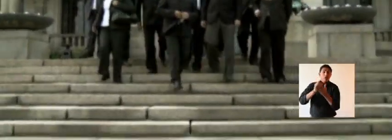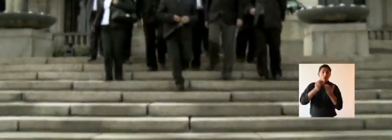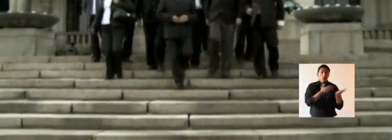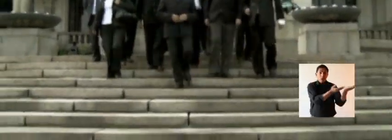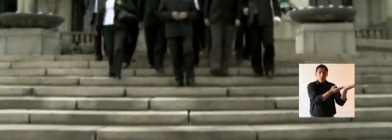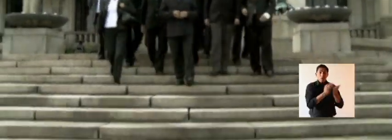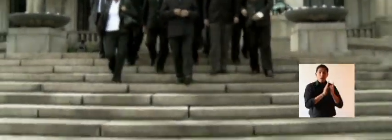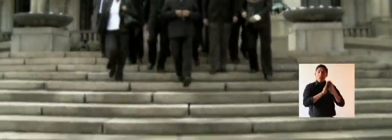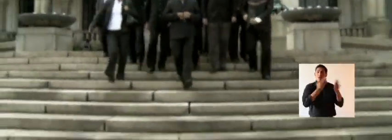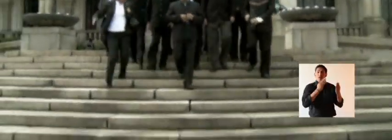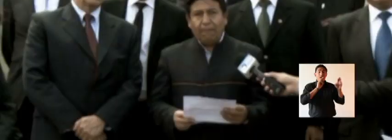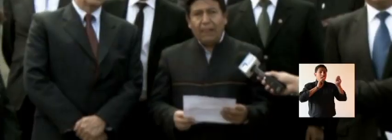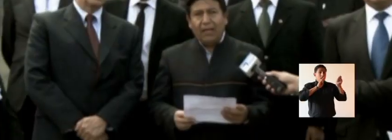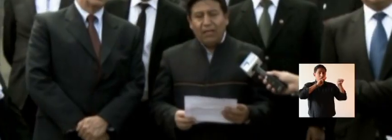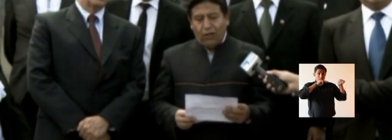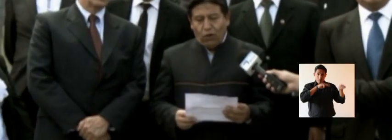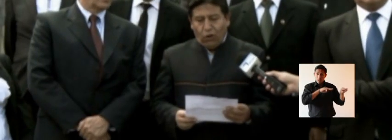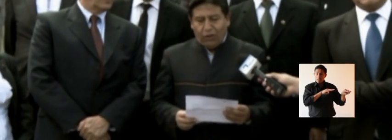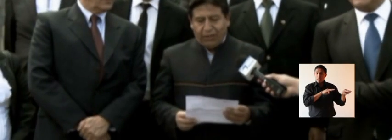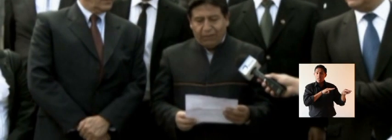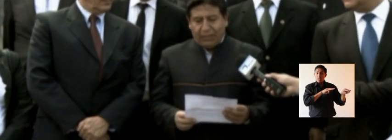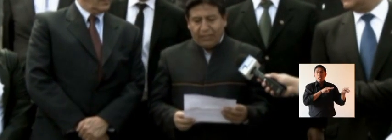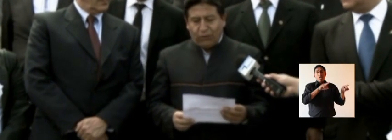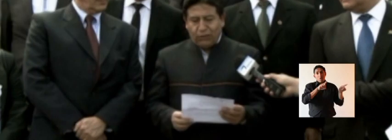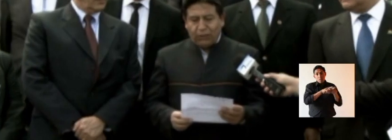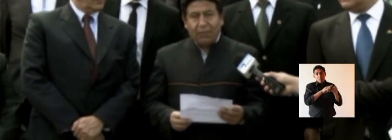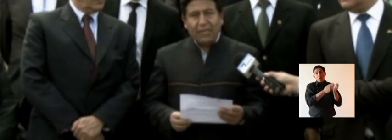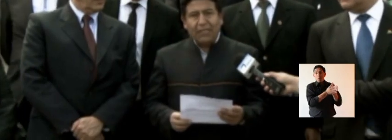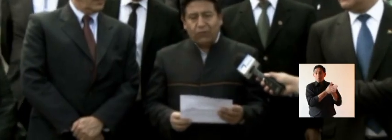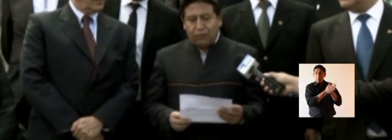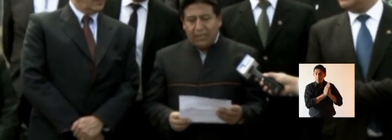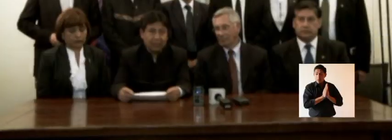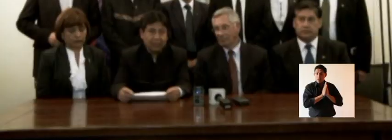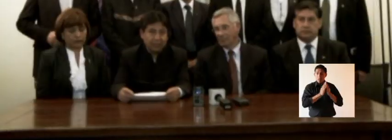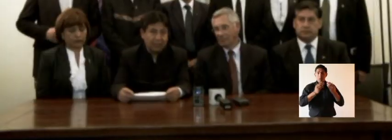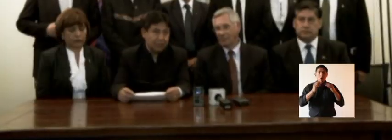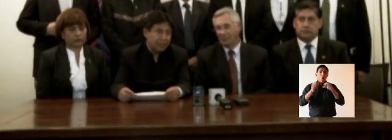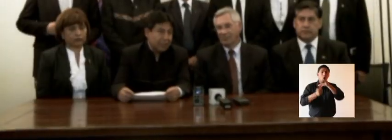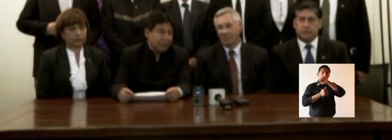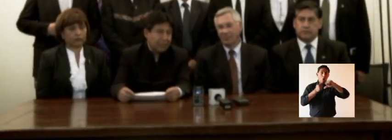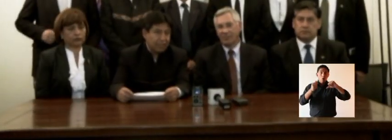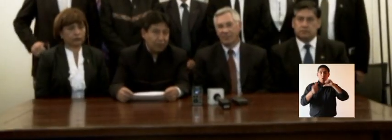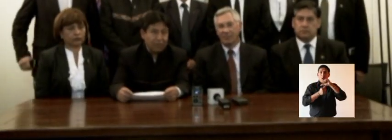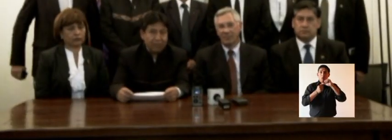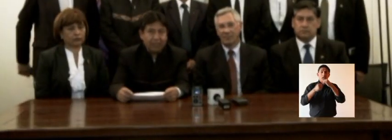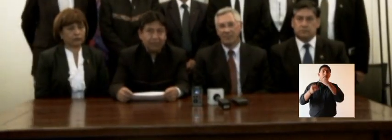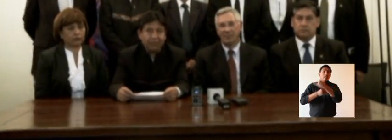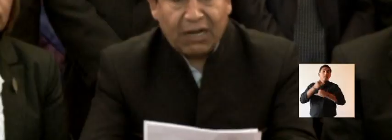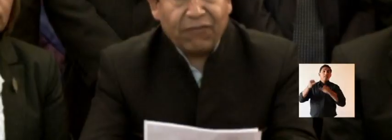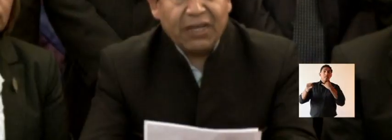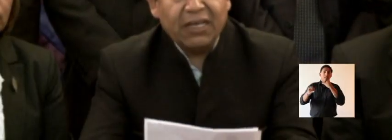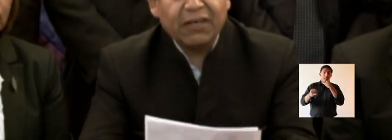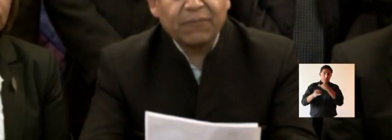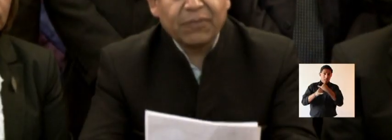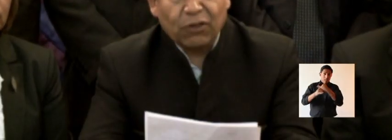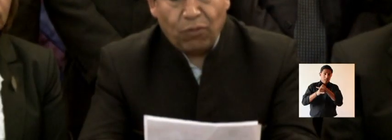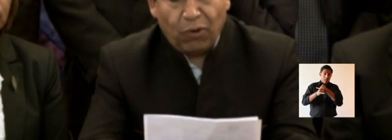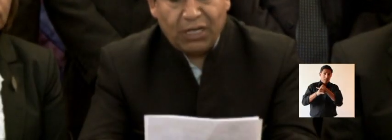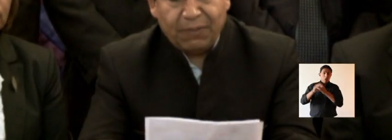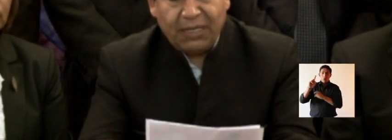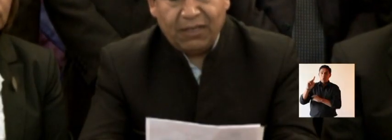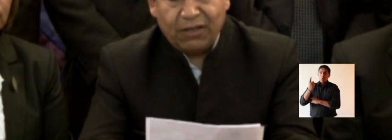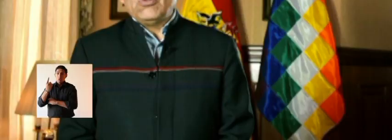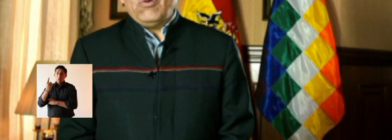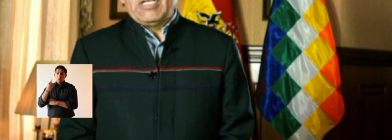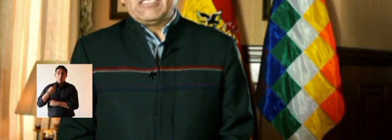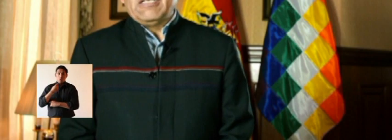soberana al mar acudiendo a la comunidad internacional. Y somos